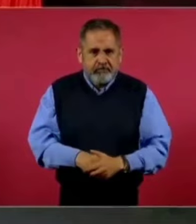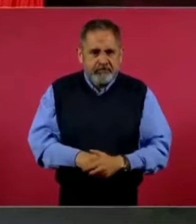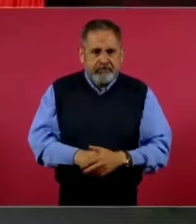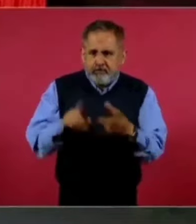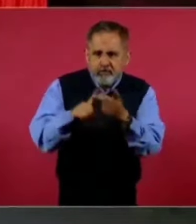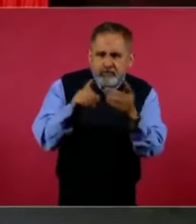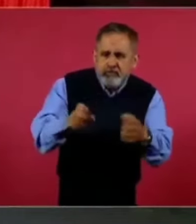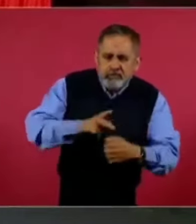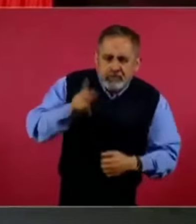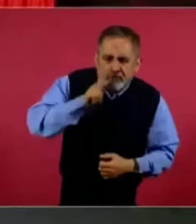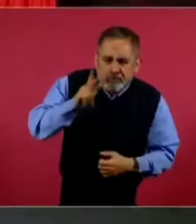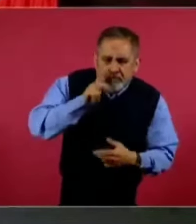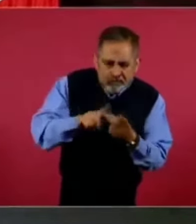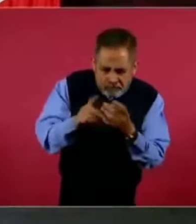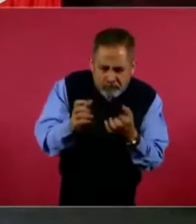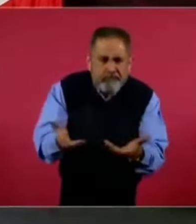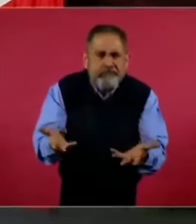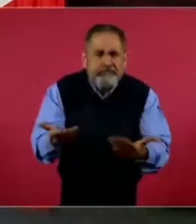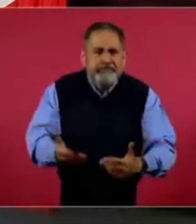las